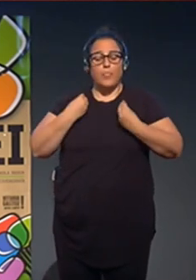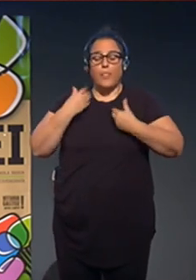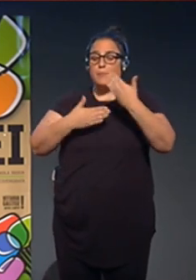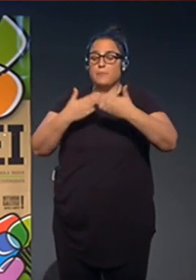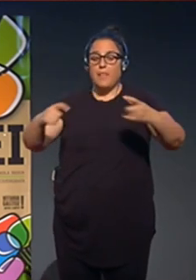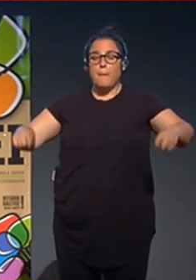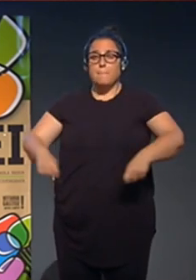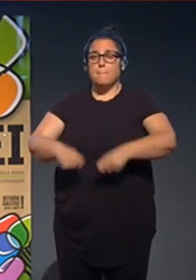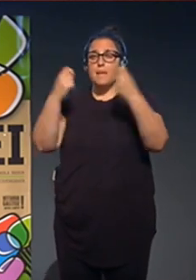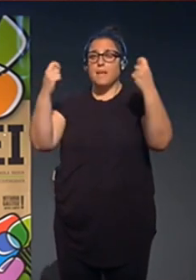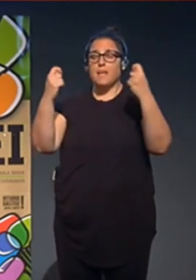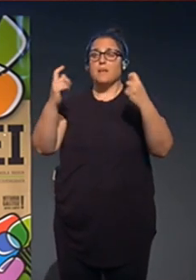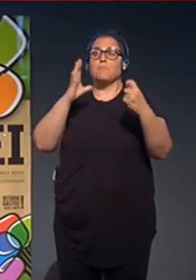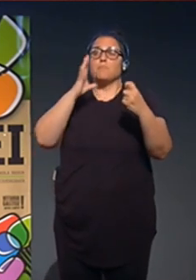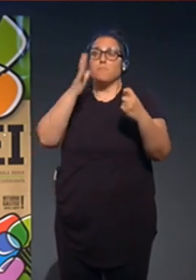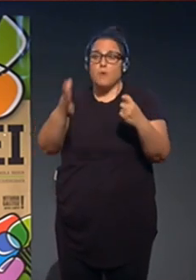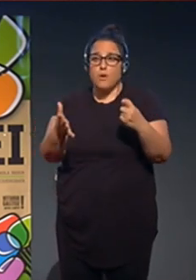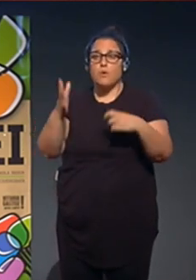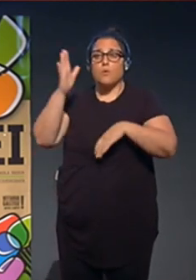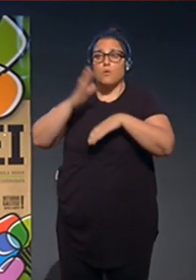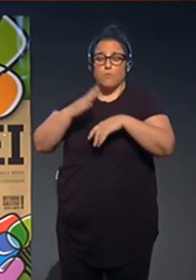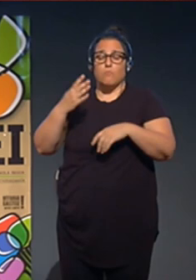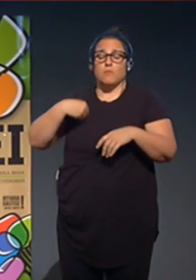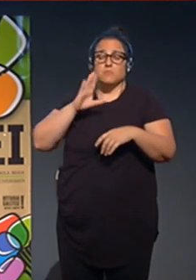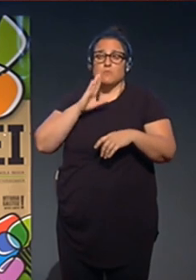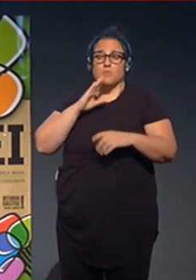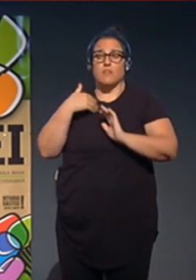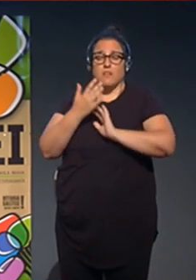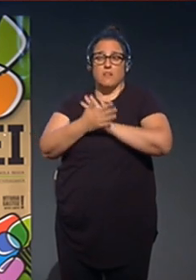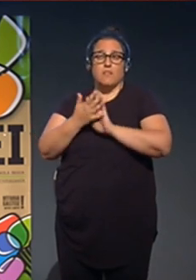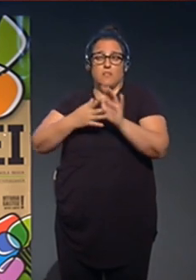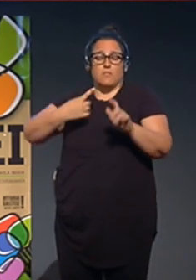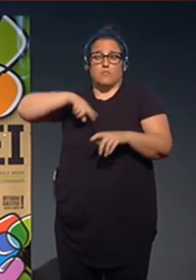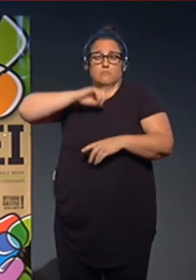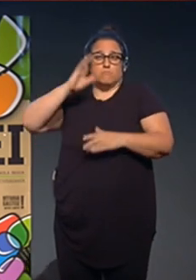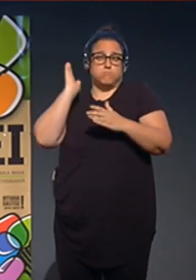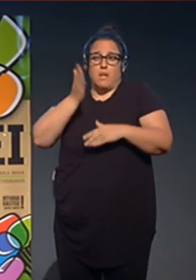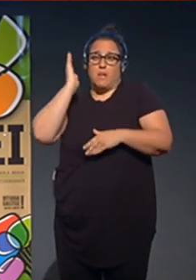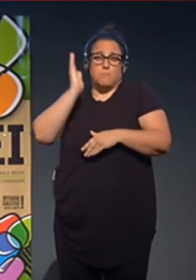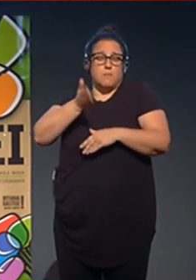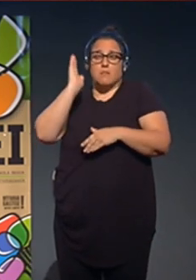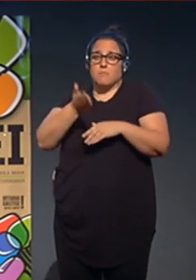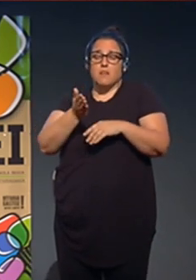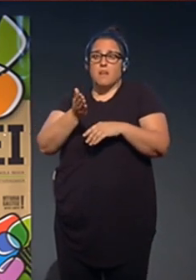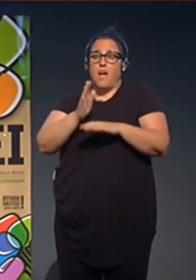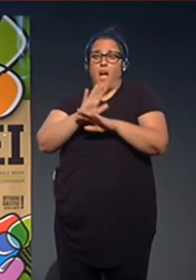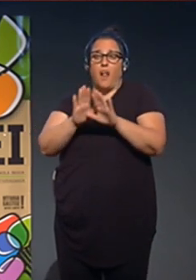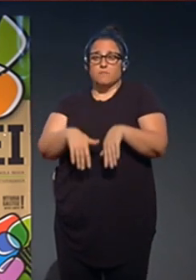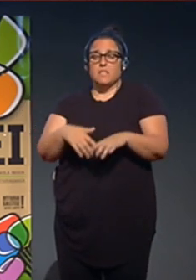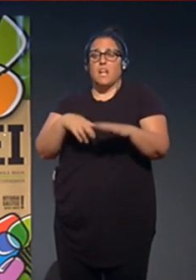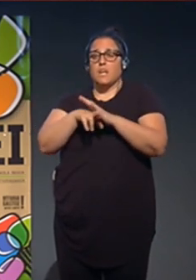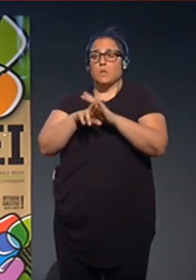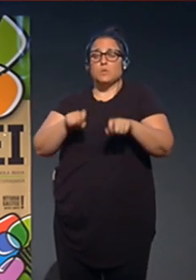al a la serie de circunstancias de la que os estoy hablando y que causan Eh Pues el el el la escasez